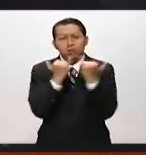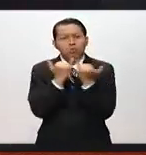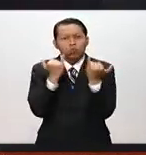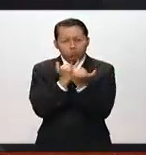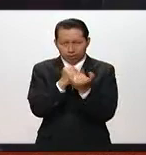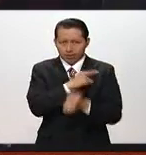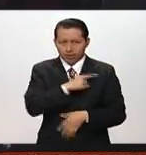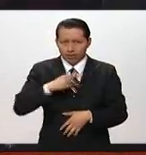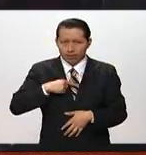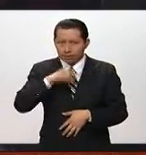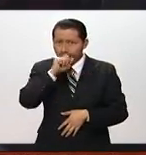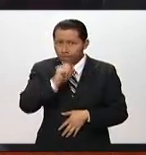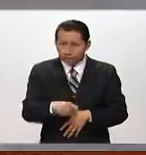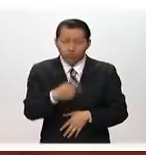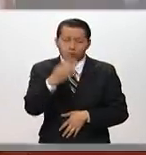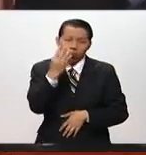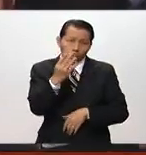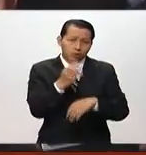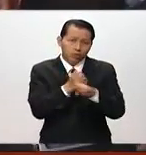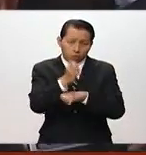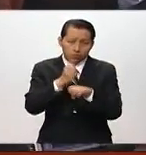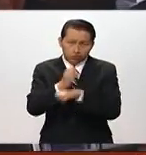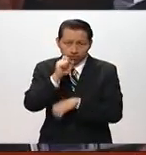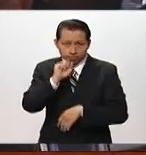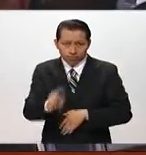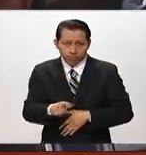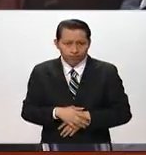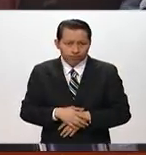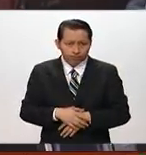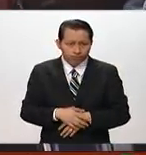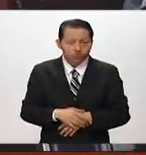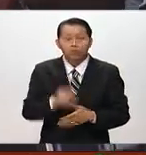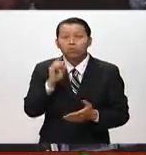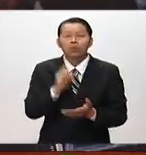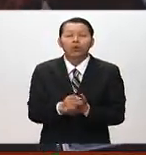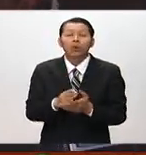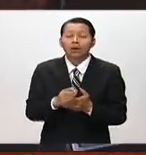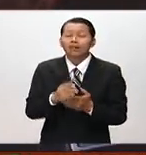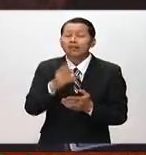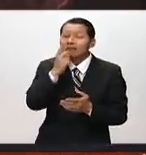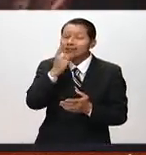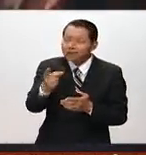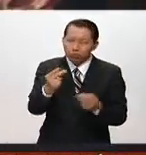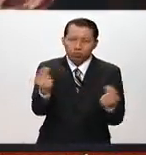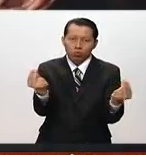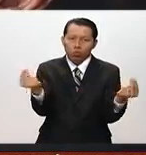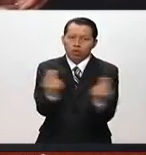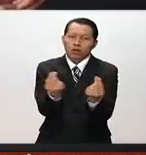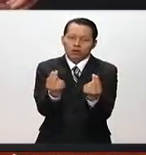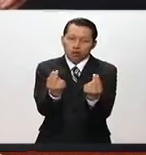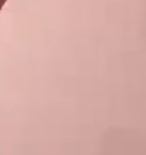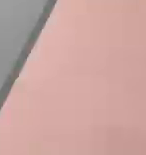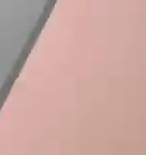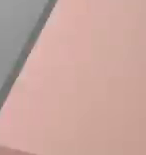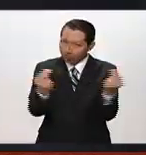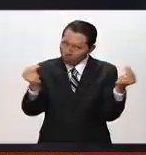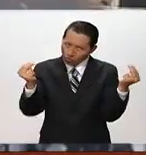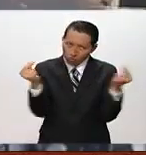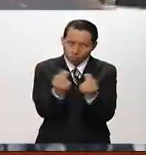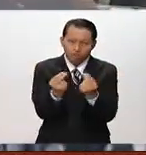ahí, en los 4 estados. Lo único que sí le damos es el grado de urgencia, que tiene que resolverse